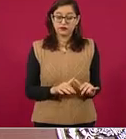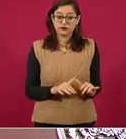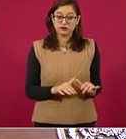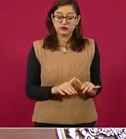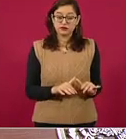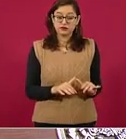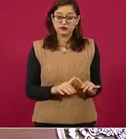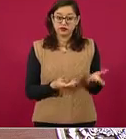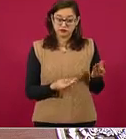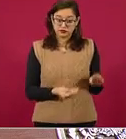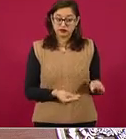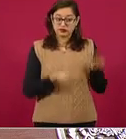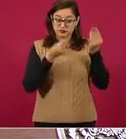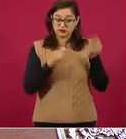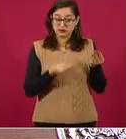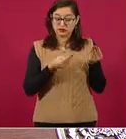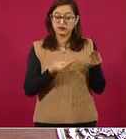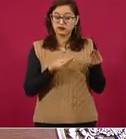y